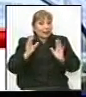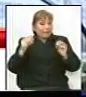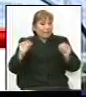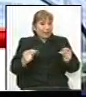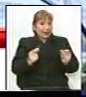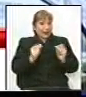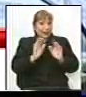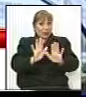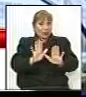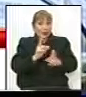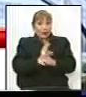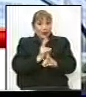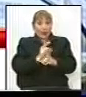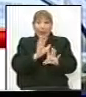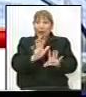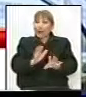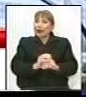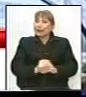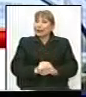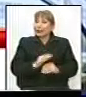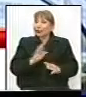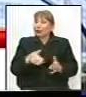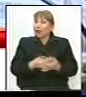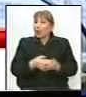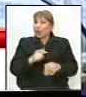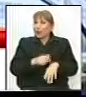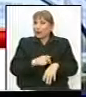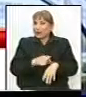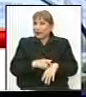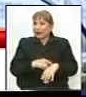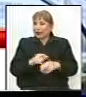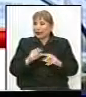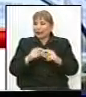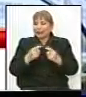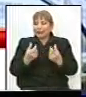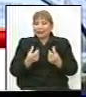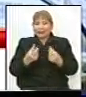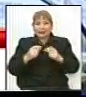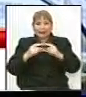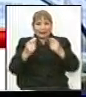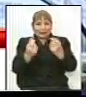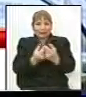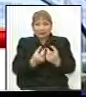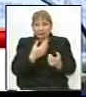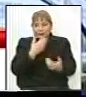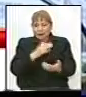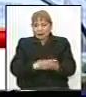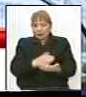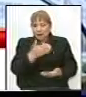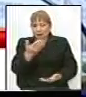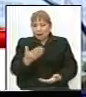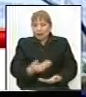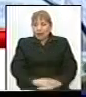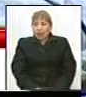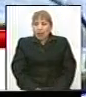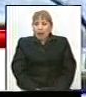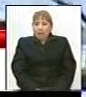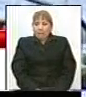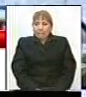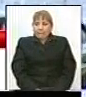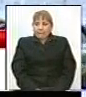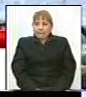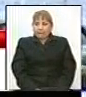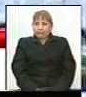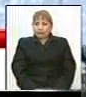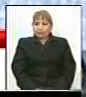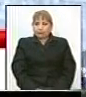contra ese partido que en todo momento, desde su partido de nacimiento, estuvo muy mal. Gracias, señor presidente. Gracias, congresista. Para que continúe